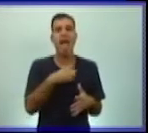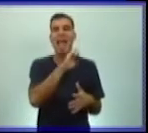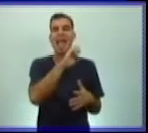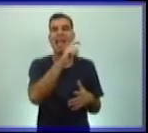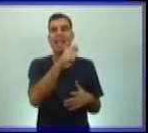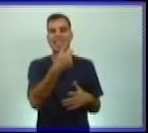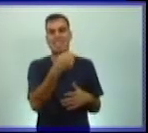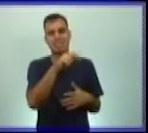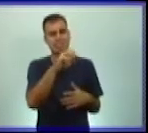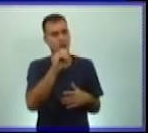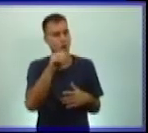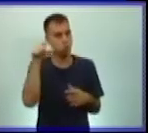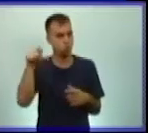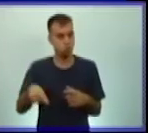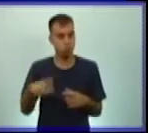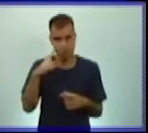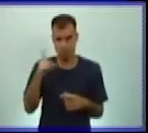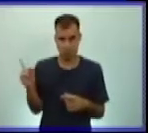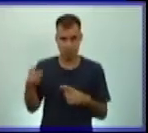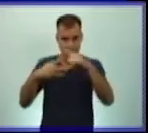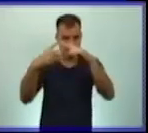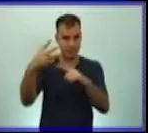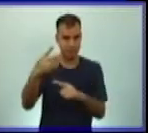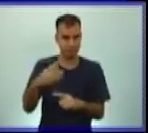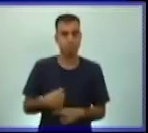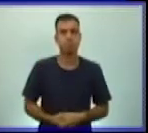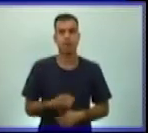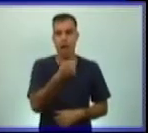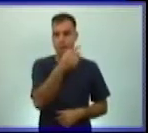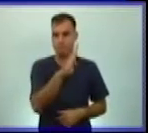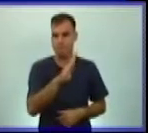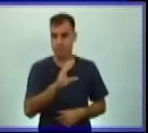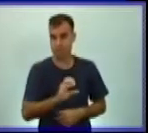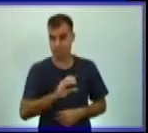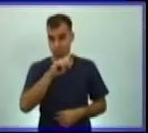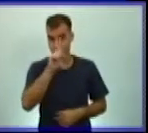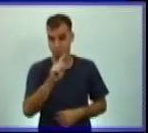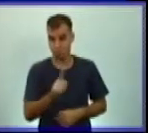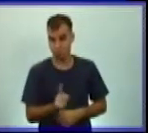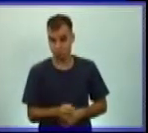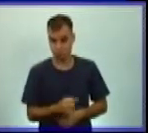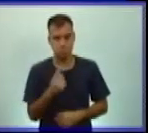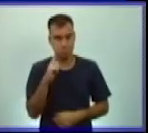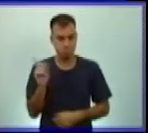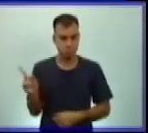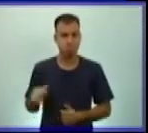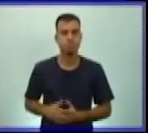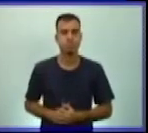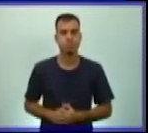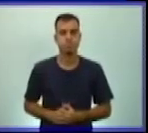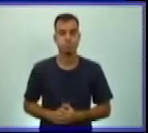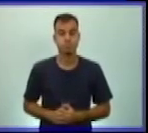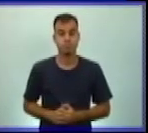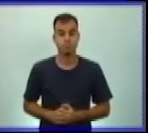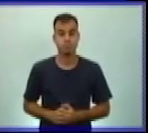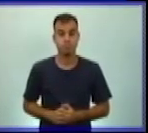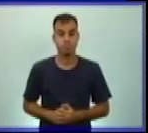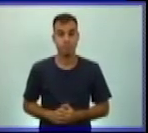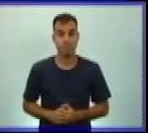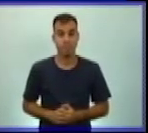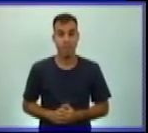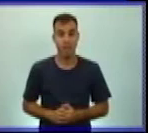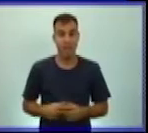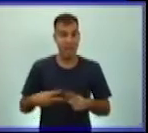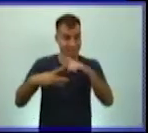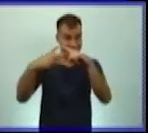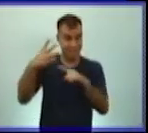Les informo además que en todas las reacciones químicas se desprende energía mediante calor. Fíjense que le doy la información de lo